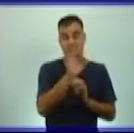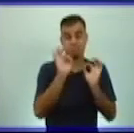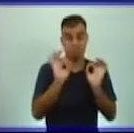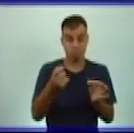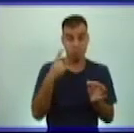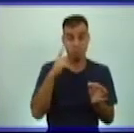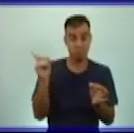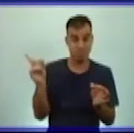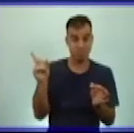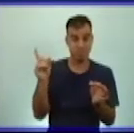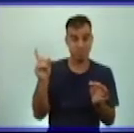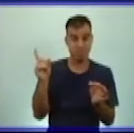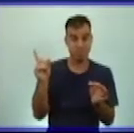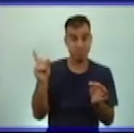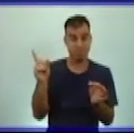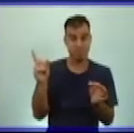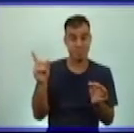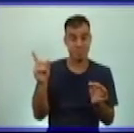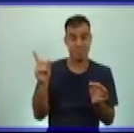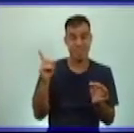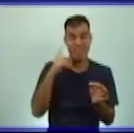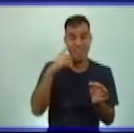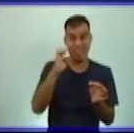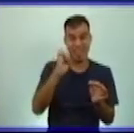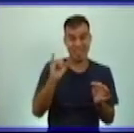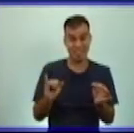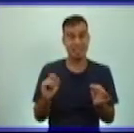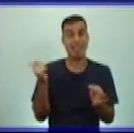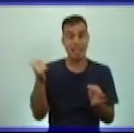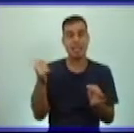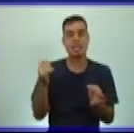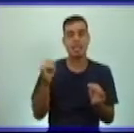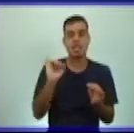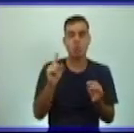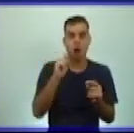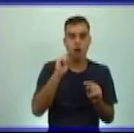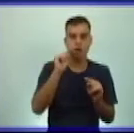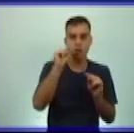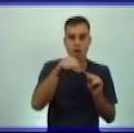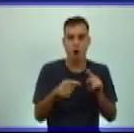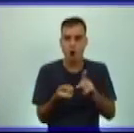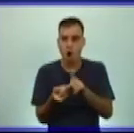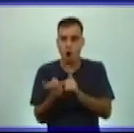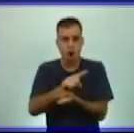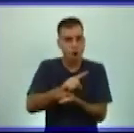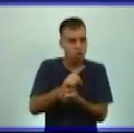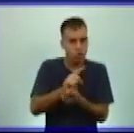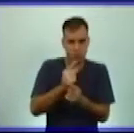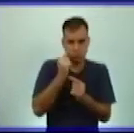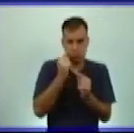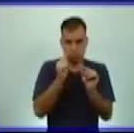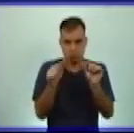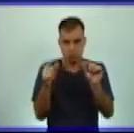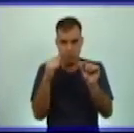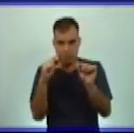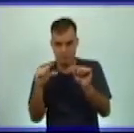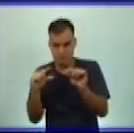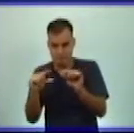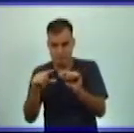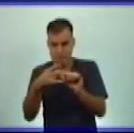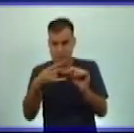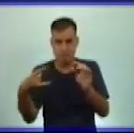contorno continuo es directamente proporcional a la rapidez con que cambia el flujo magnético en dicho contorno y, por